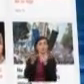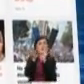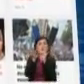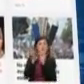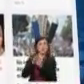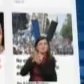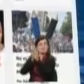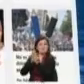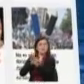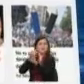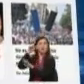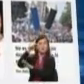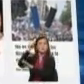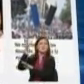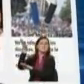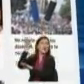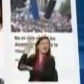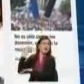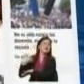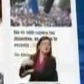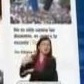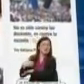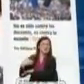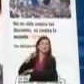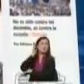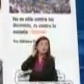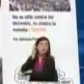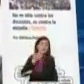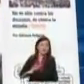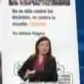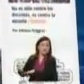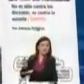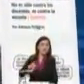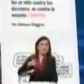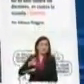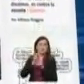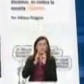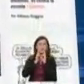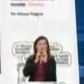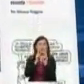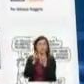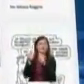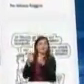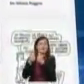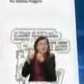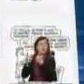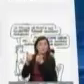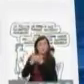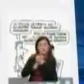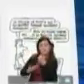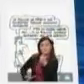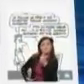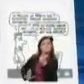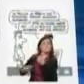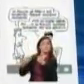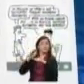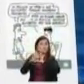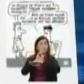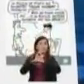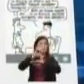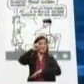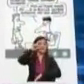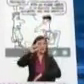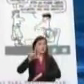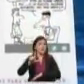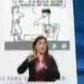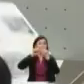kirchnerismo en Argentina, publicó el reportaje sobre supuestas relaciones del candidato a la presidencia de Ecuador, Guillermo Lasso, con